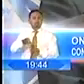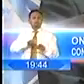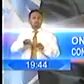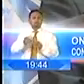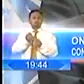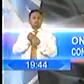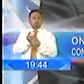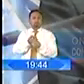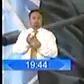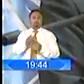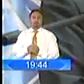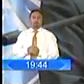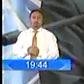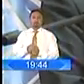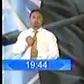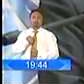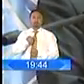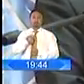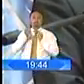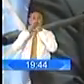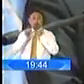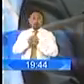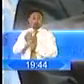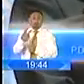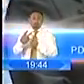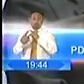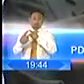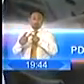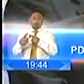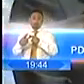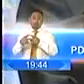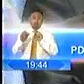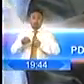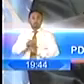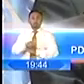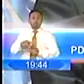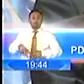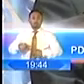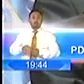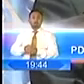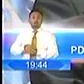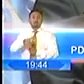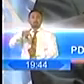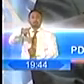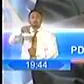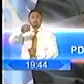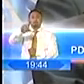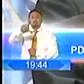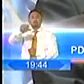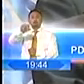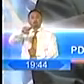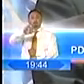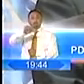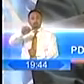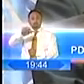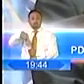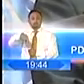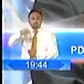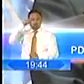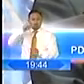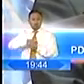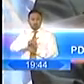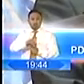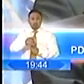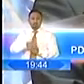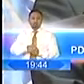historias. Mis dos abuelos maternos pasaron por los campos de concentración en Polonia. Aún los recuerdo con los